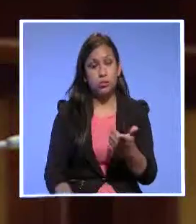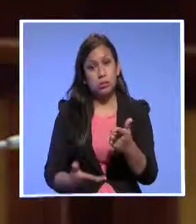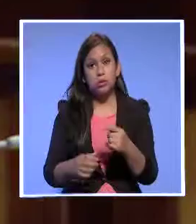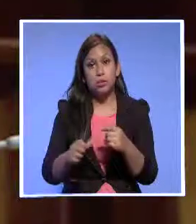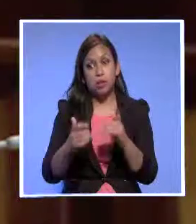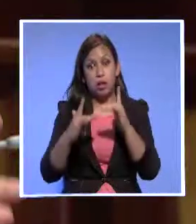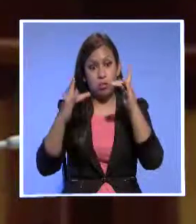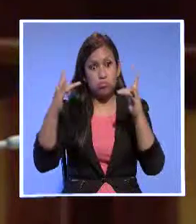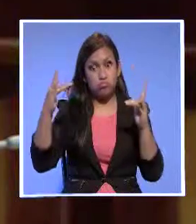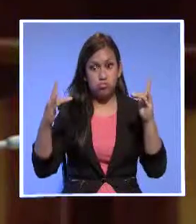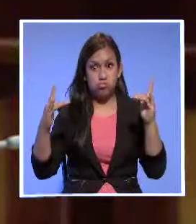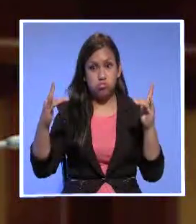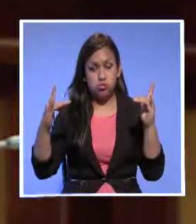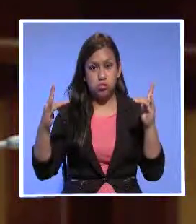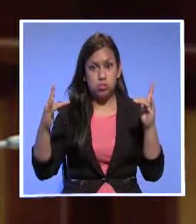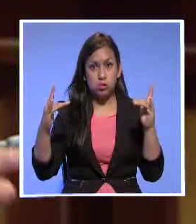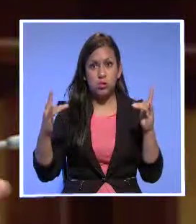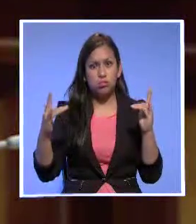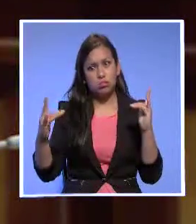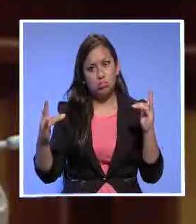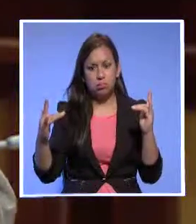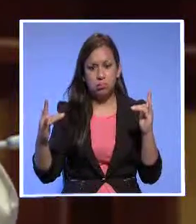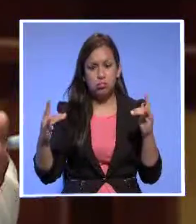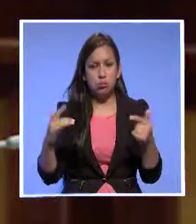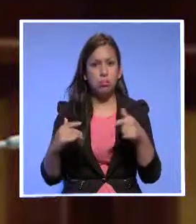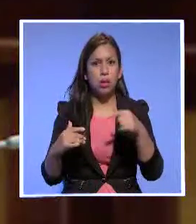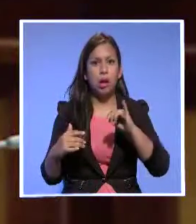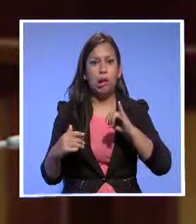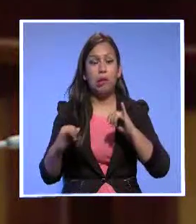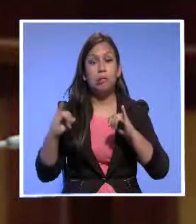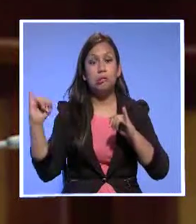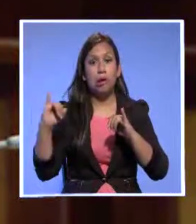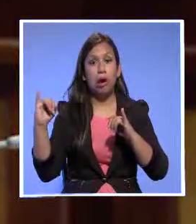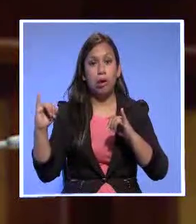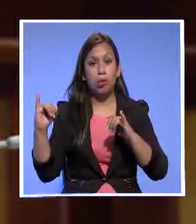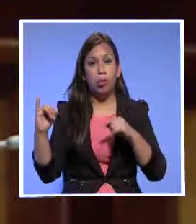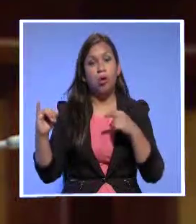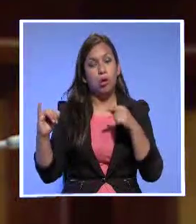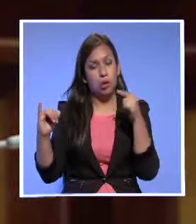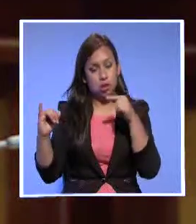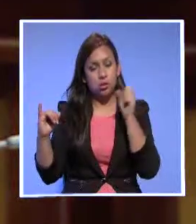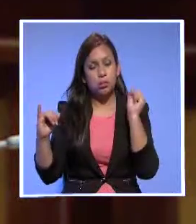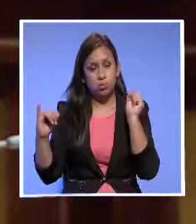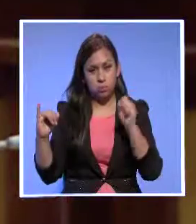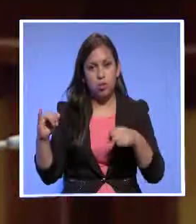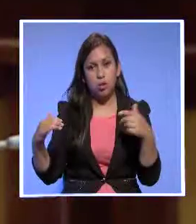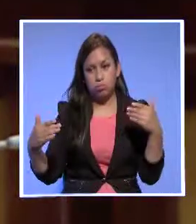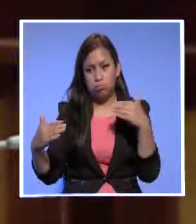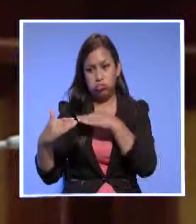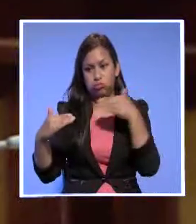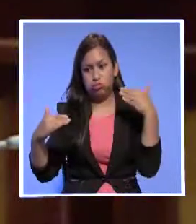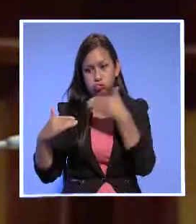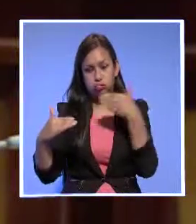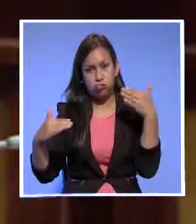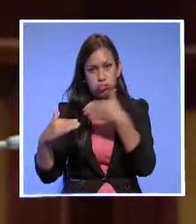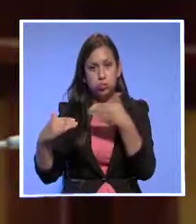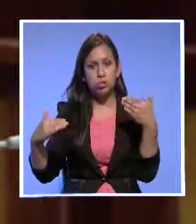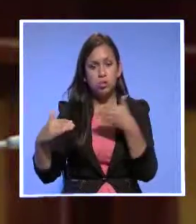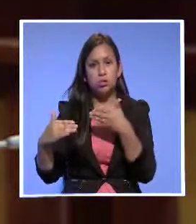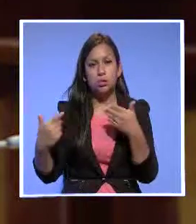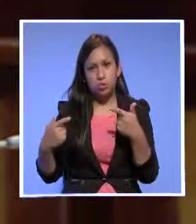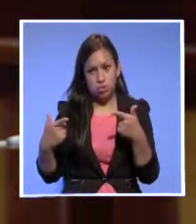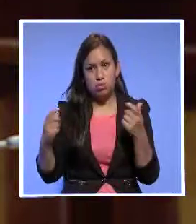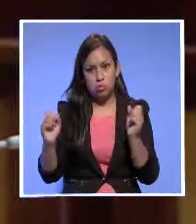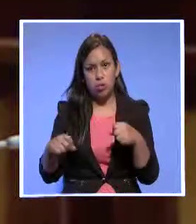puente que colapsó solamente no queda ni margen izquierdo al carril margen izquierdo y hoy por hoy está soportando un flujo